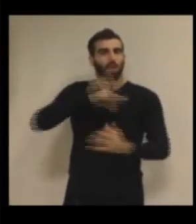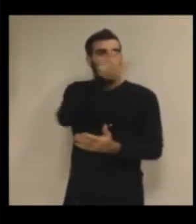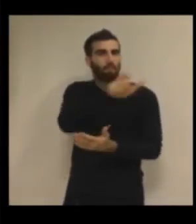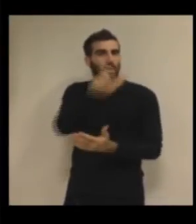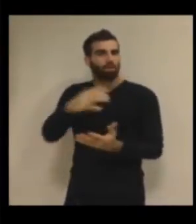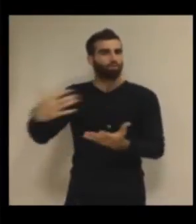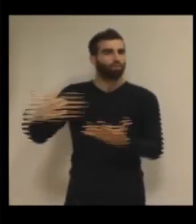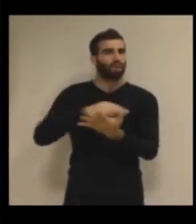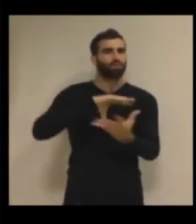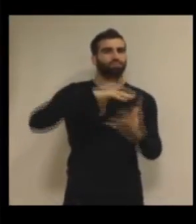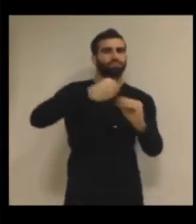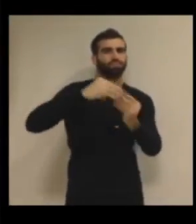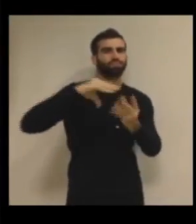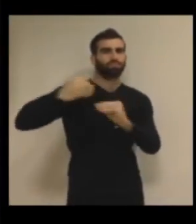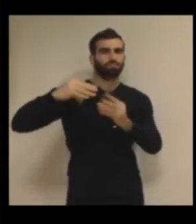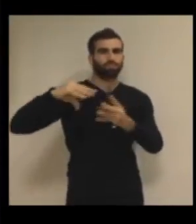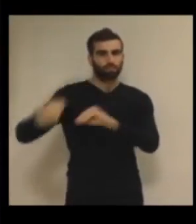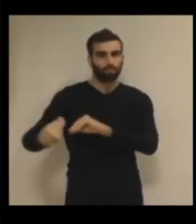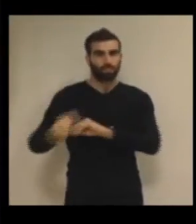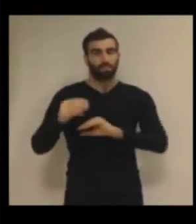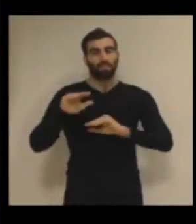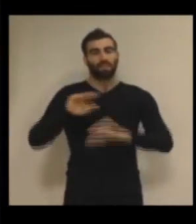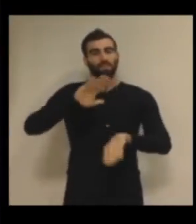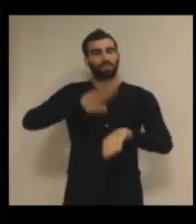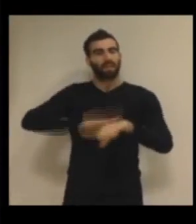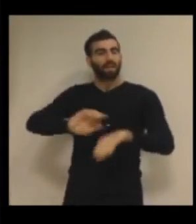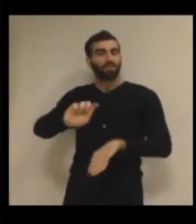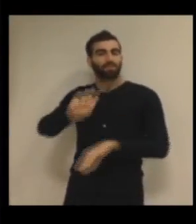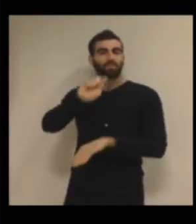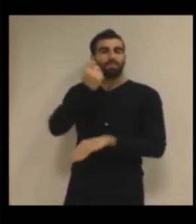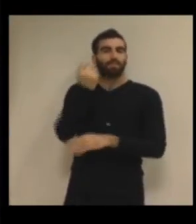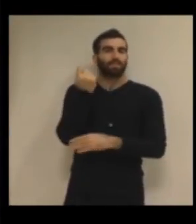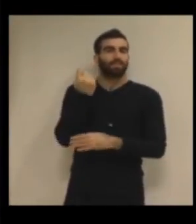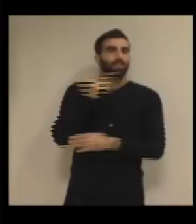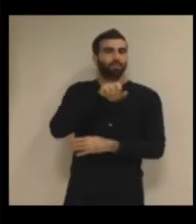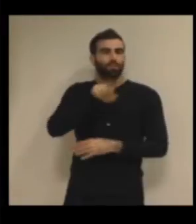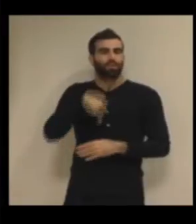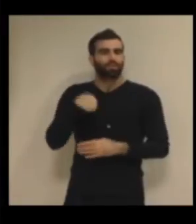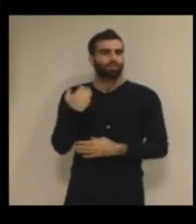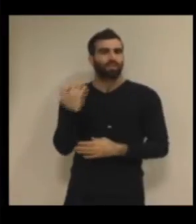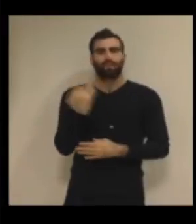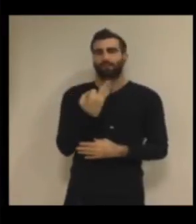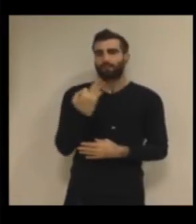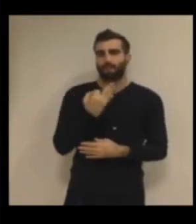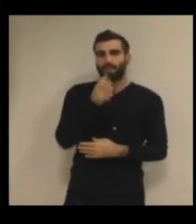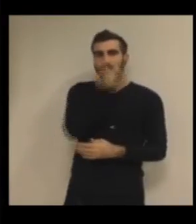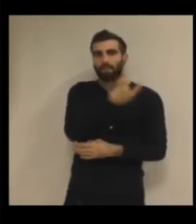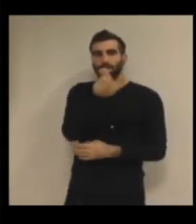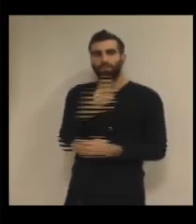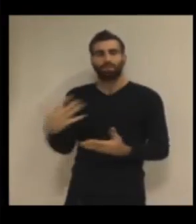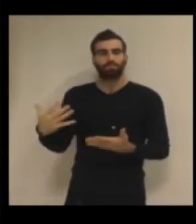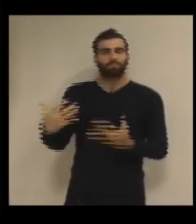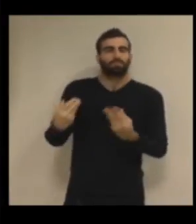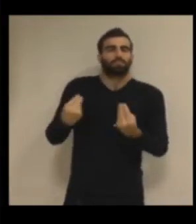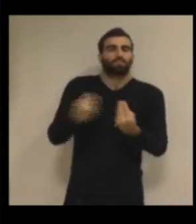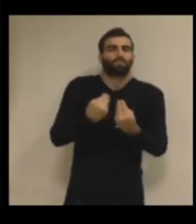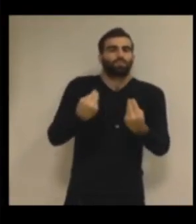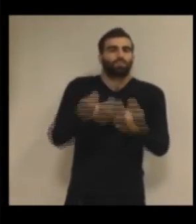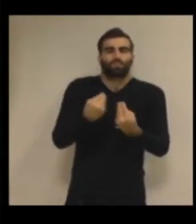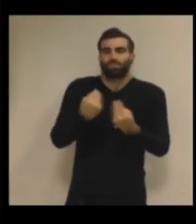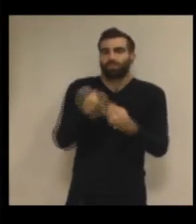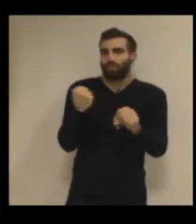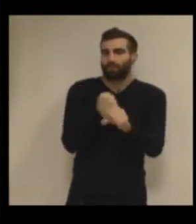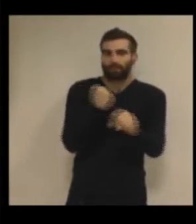¿no? Pero para poder construir eso, pues tenemos que trabajar con cualquier persona, ¿no? Para poder decir a